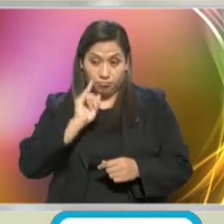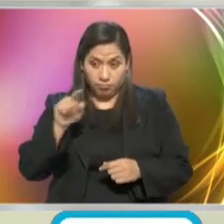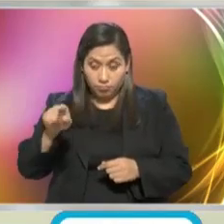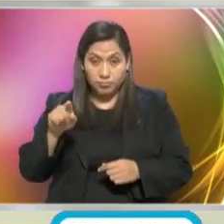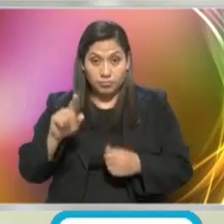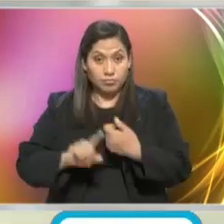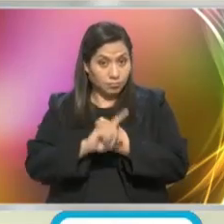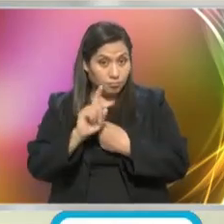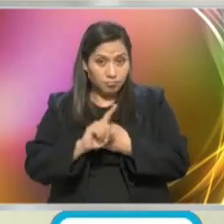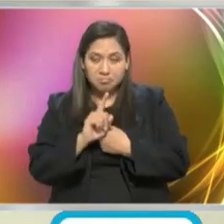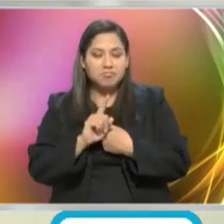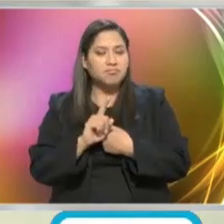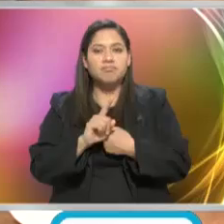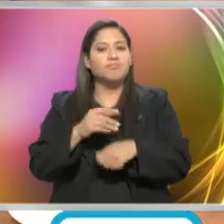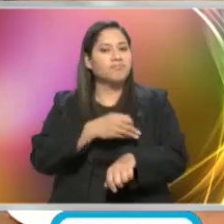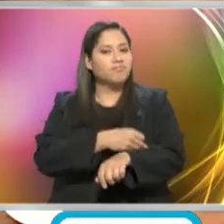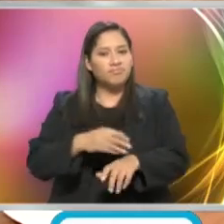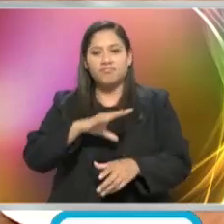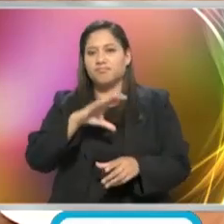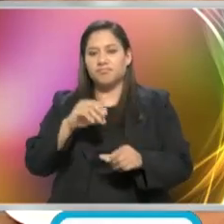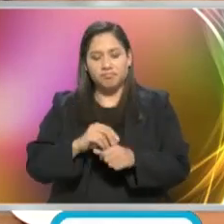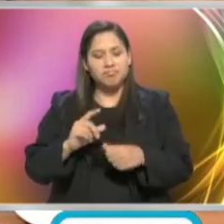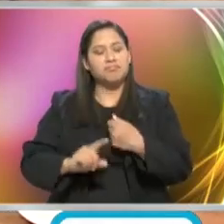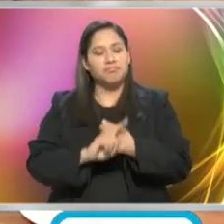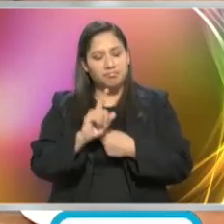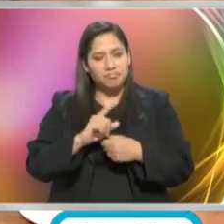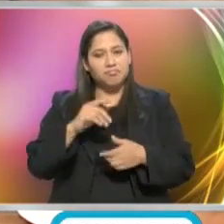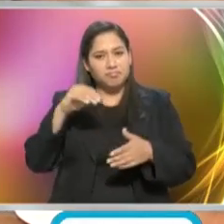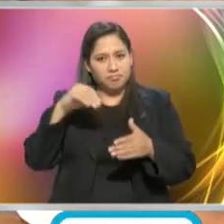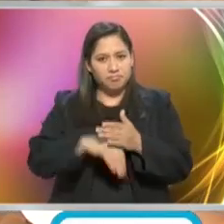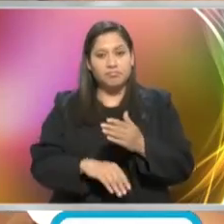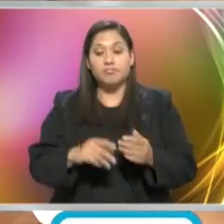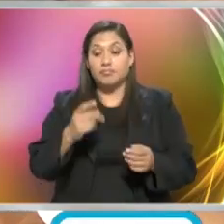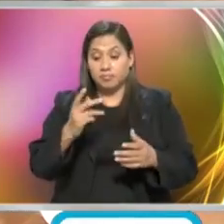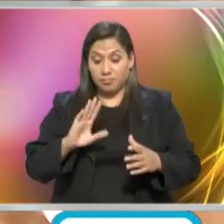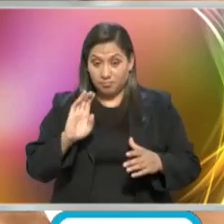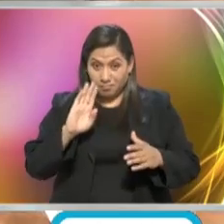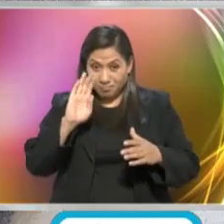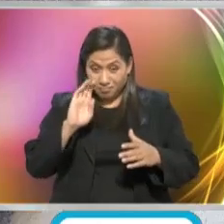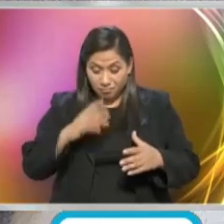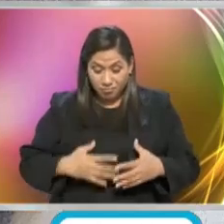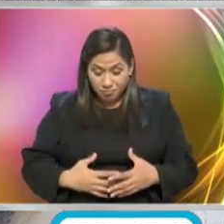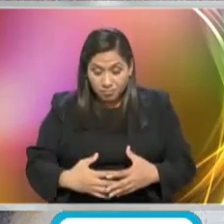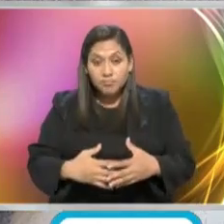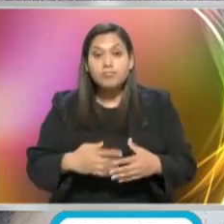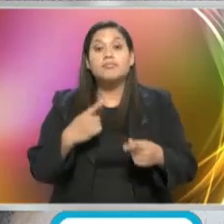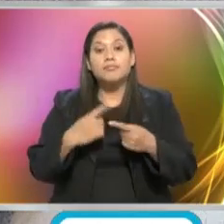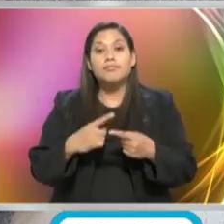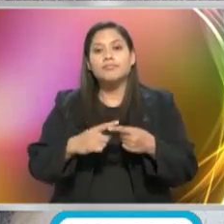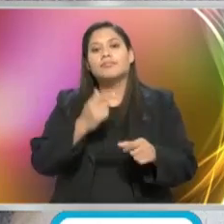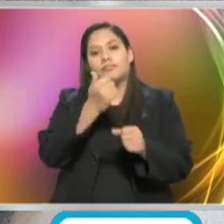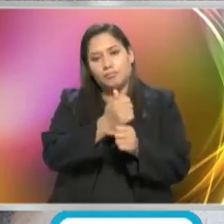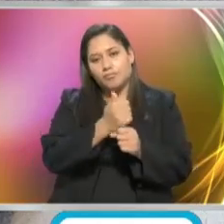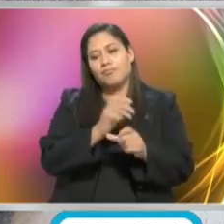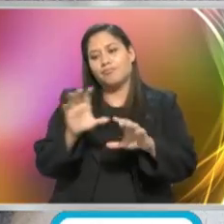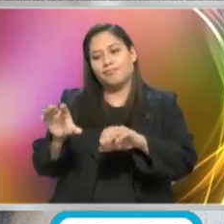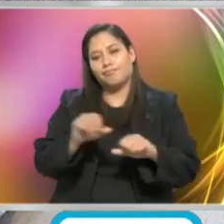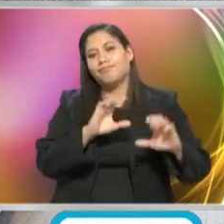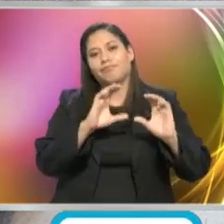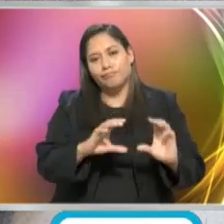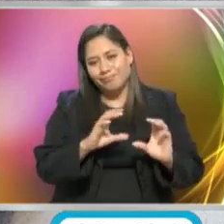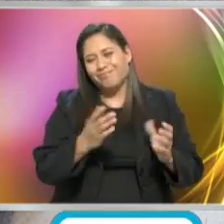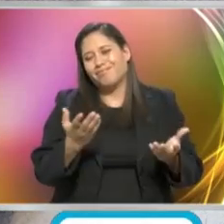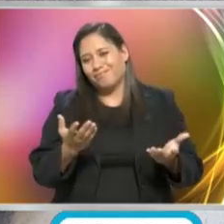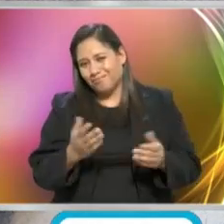resulta afectada, es toda la familia Toda y la, la sociedad. familia. Muchas Así es. veces esos bebés que nacen de esas adolescentes son cuidados por los abuelos y entonces